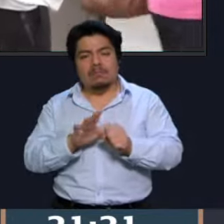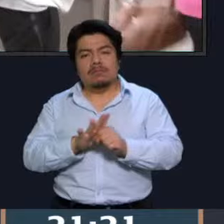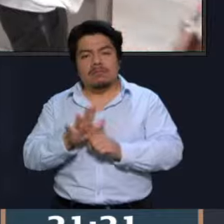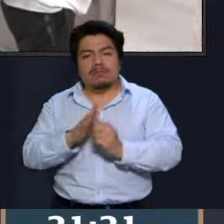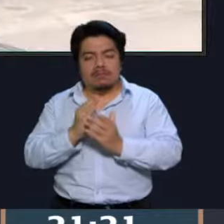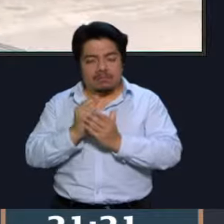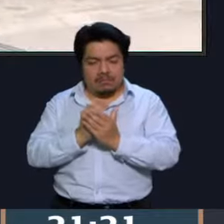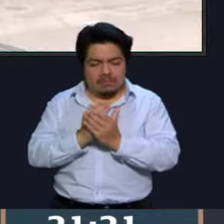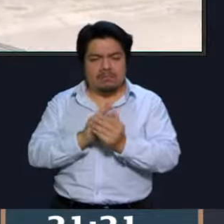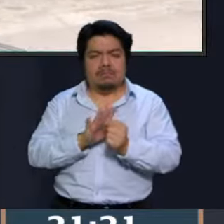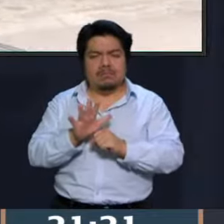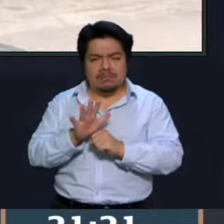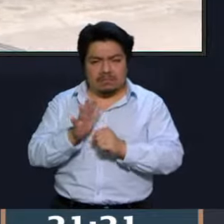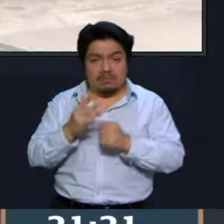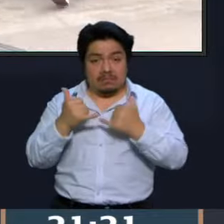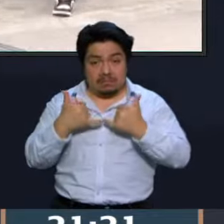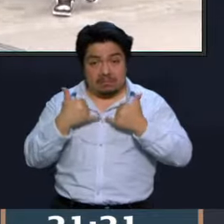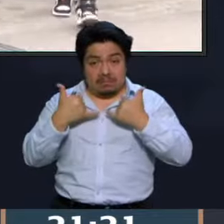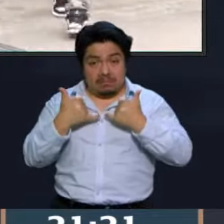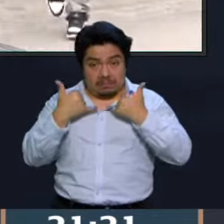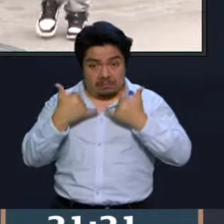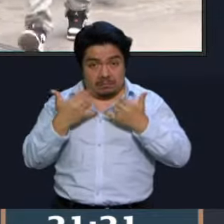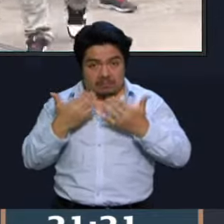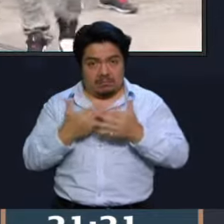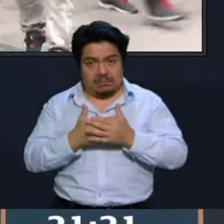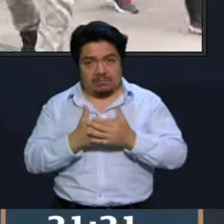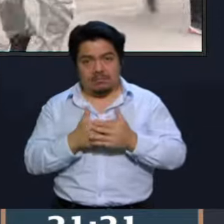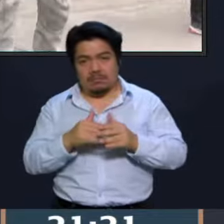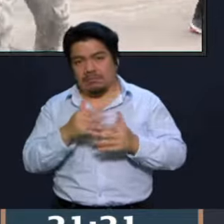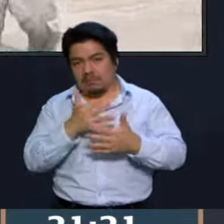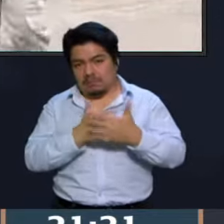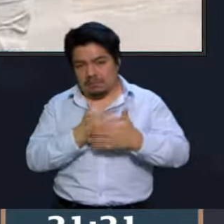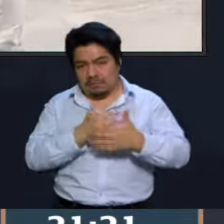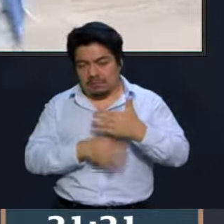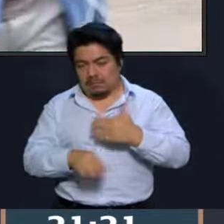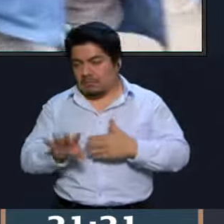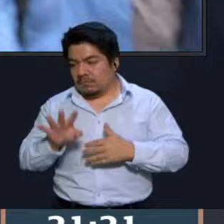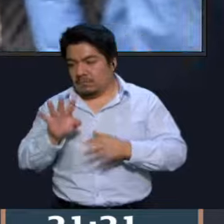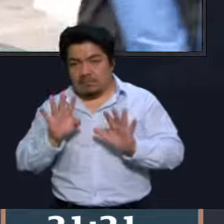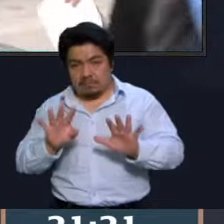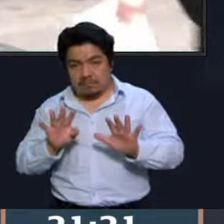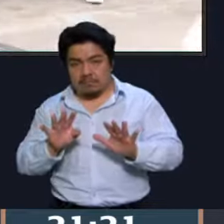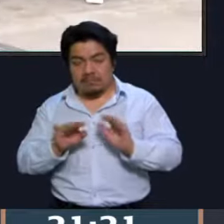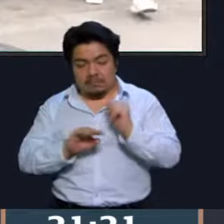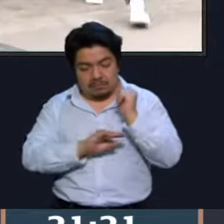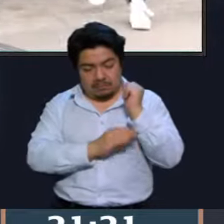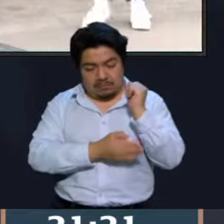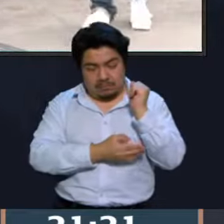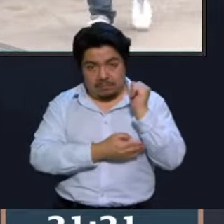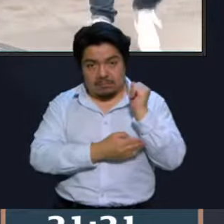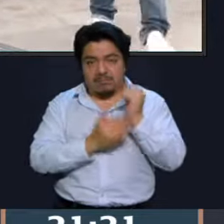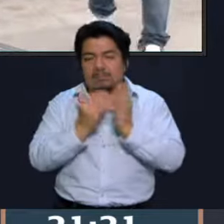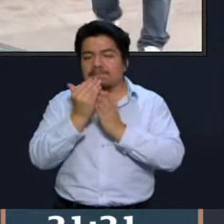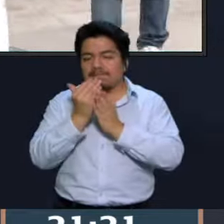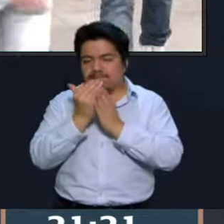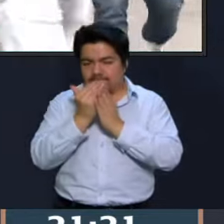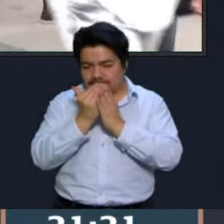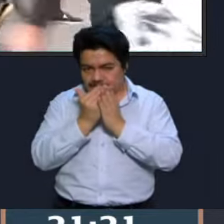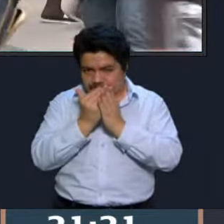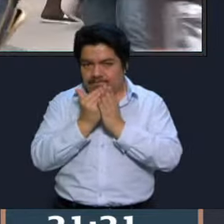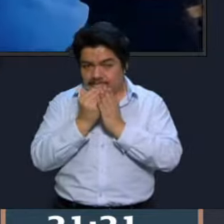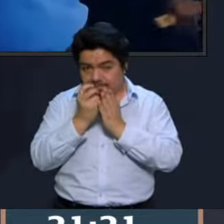bajó el número de jóvenes, de menores de entre 15 y 19 años, que se embarazaron, ¿no? El famoso embarazo de